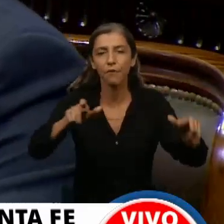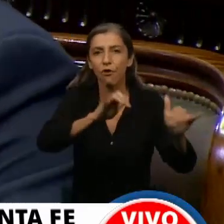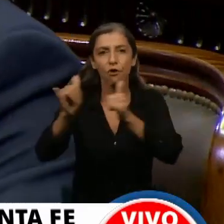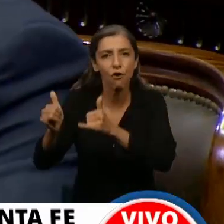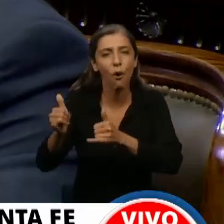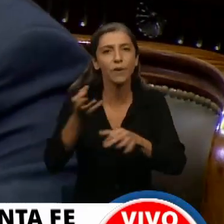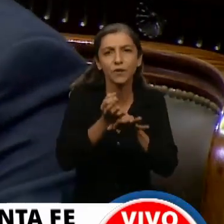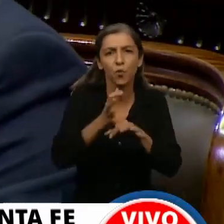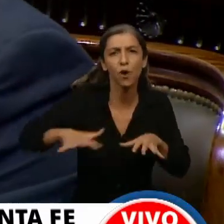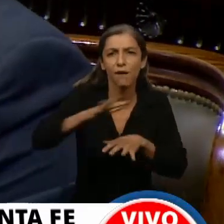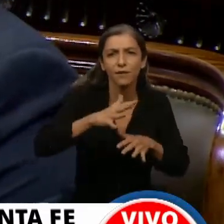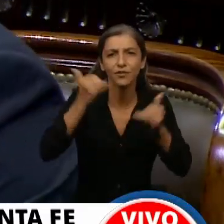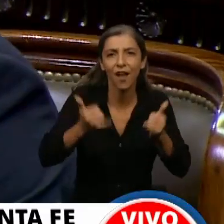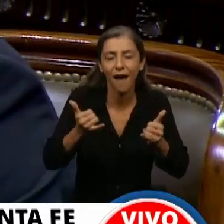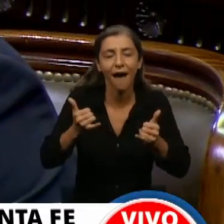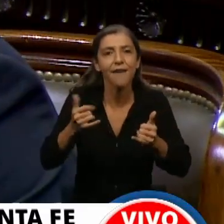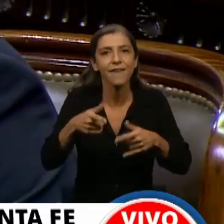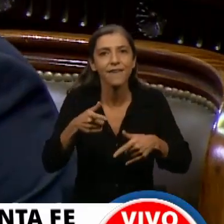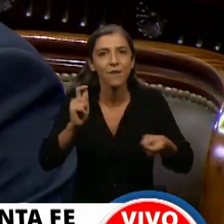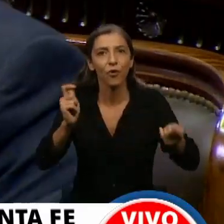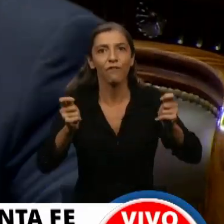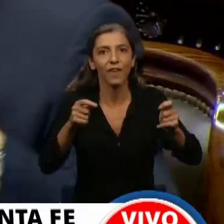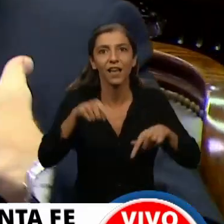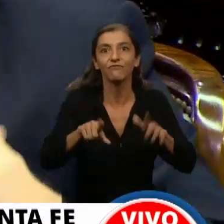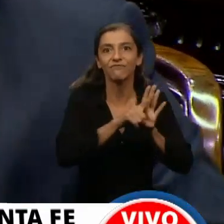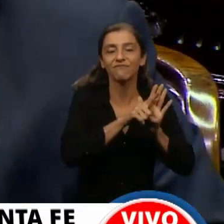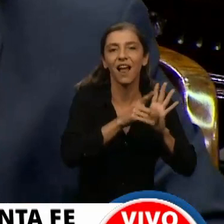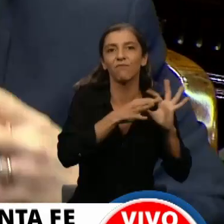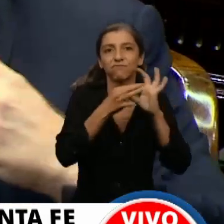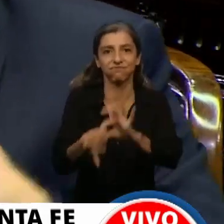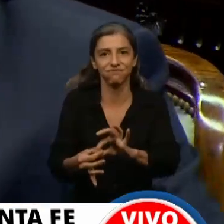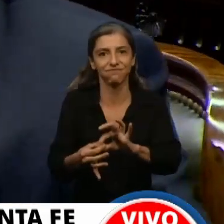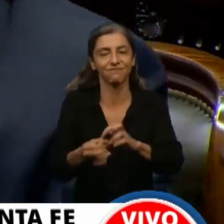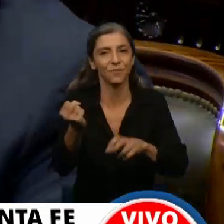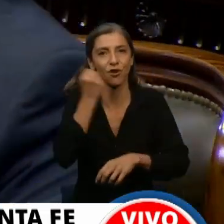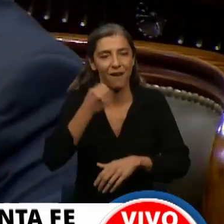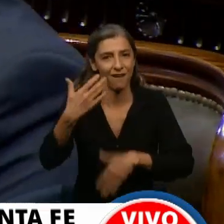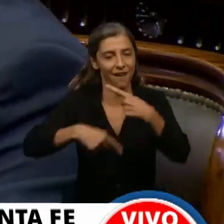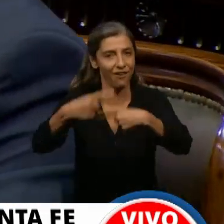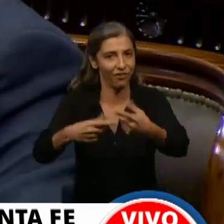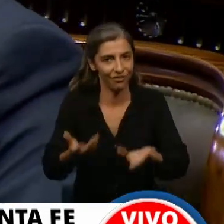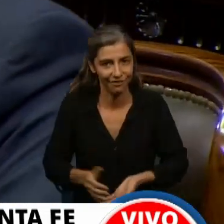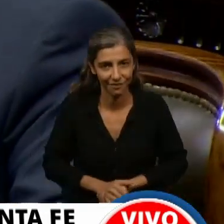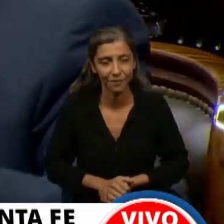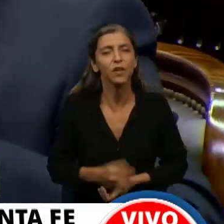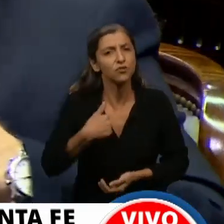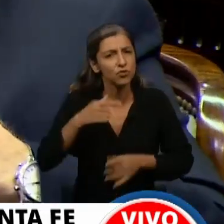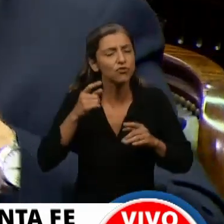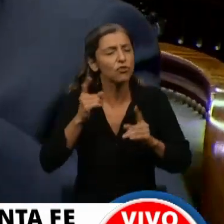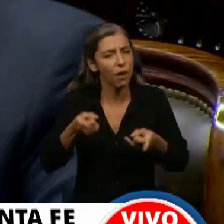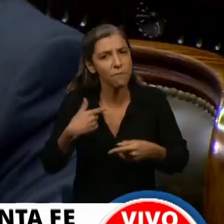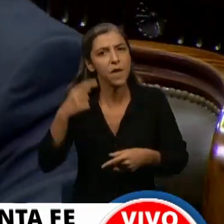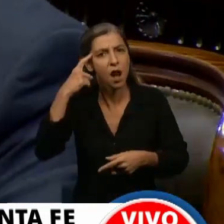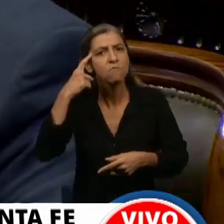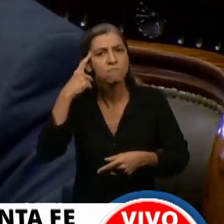en la política es estratégico. Y soy también de los que trabajan los conceptos de producción y desarrollo.